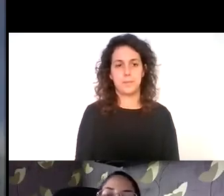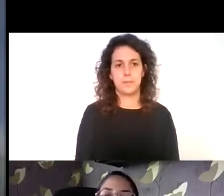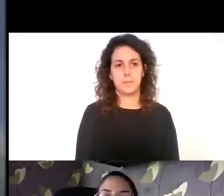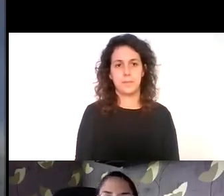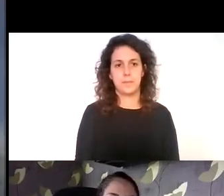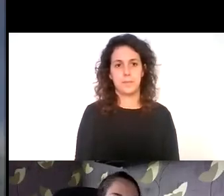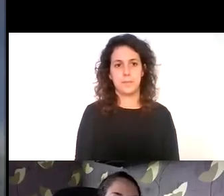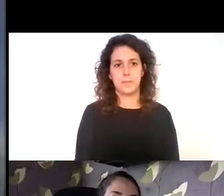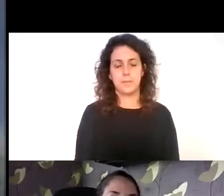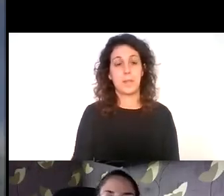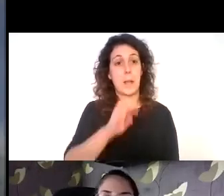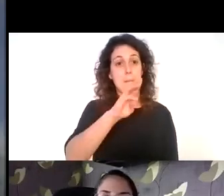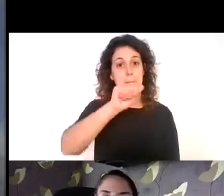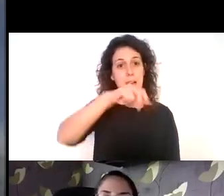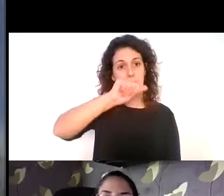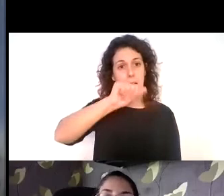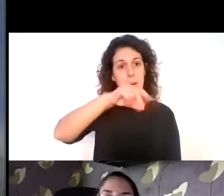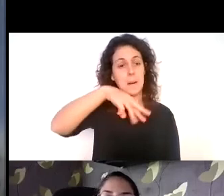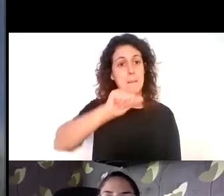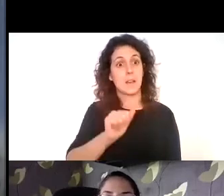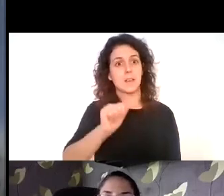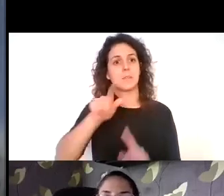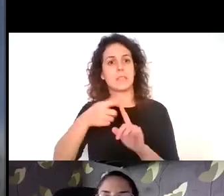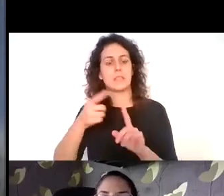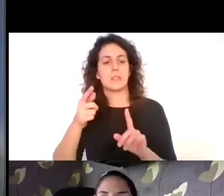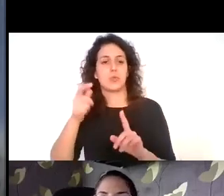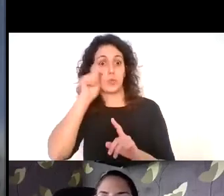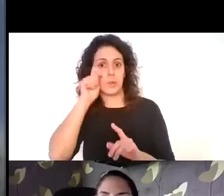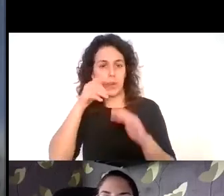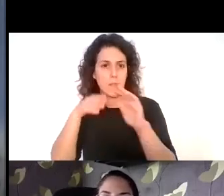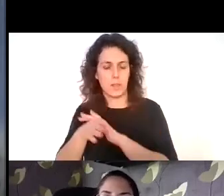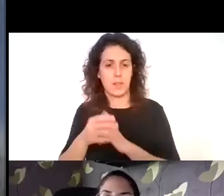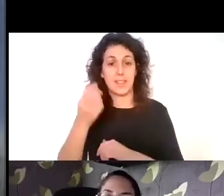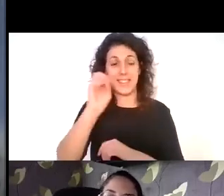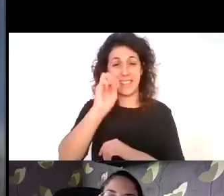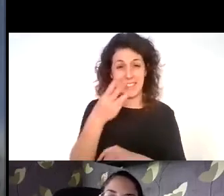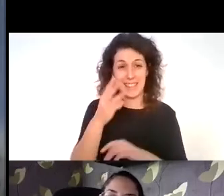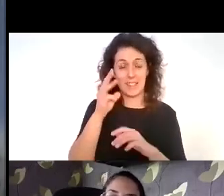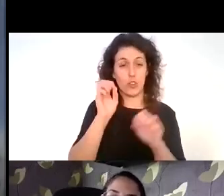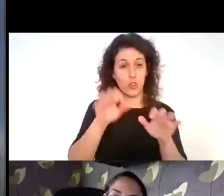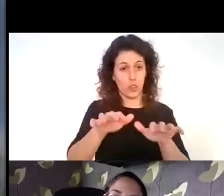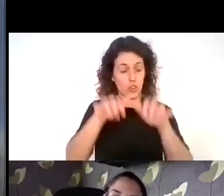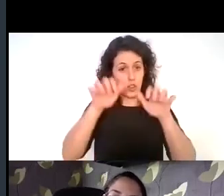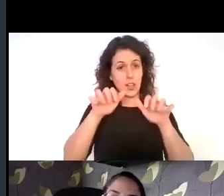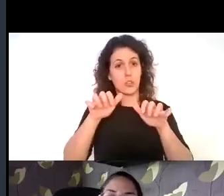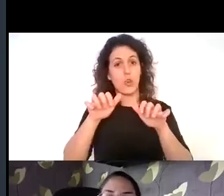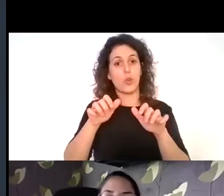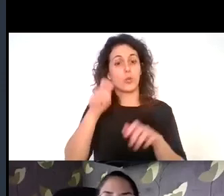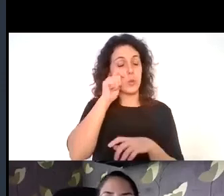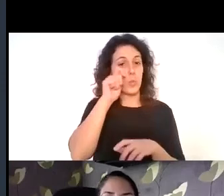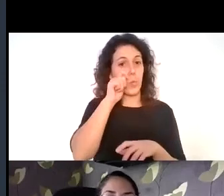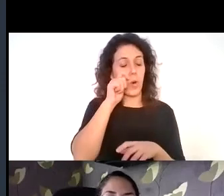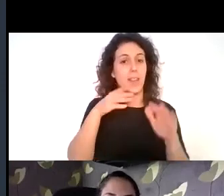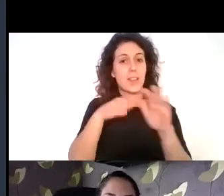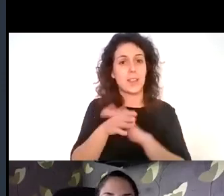Okay. Panamá y el turismo accesible. Durante el tercer Congreso de Turismo Accesible, efectuado en el 2017 y